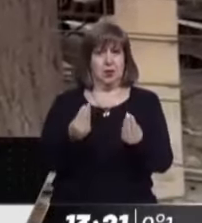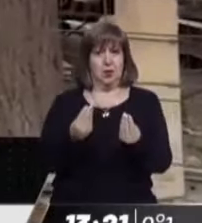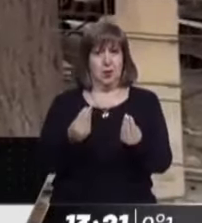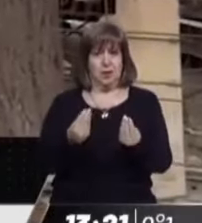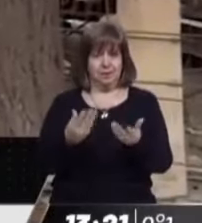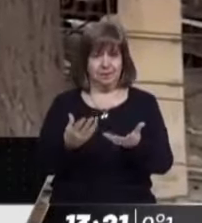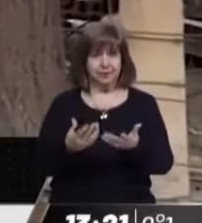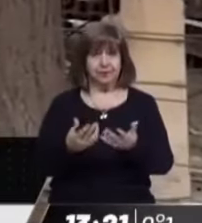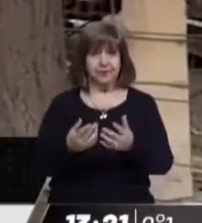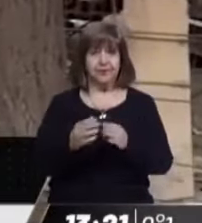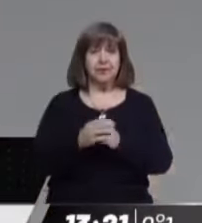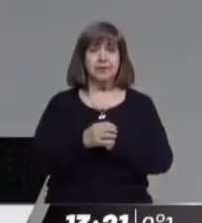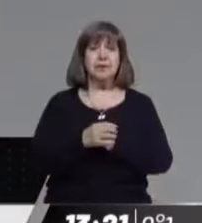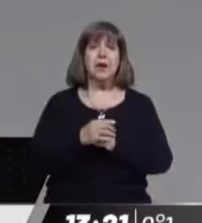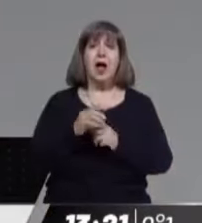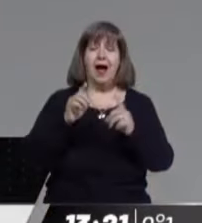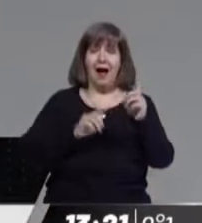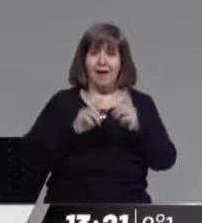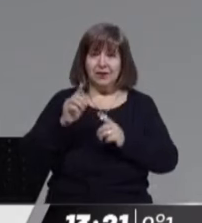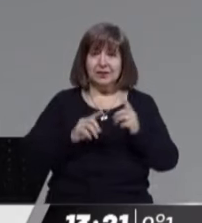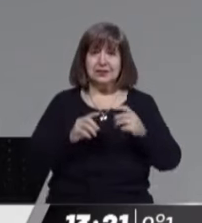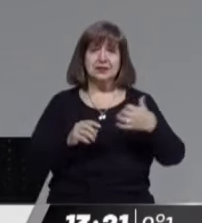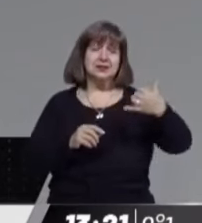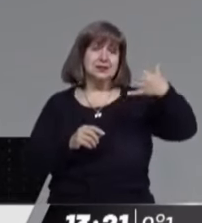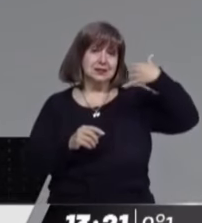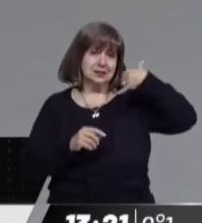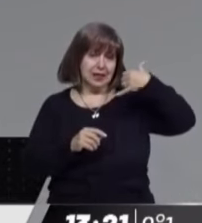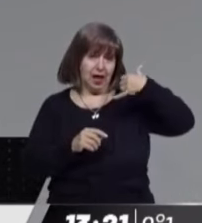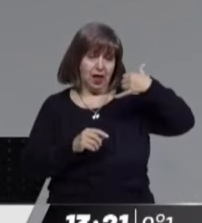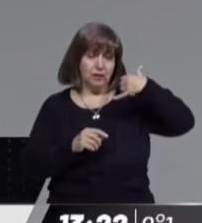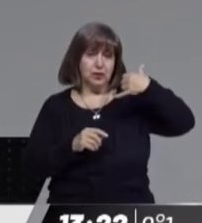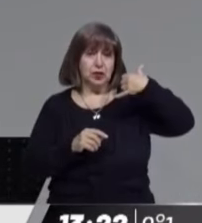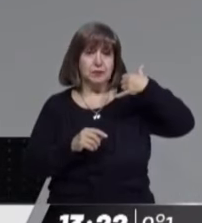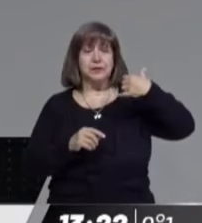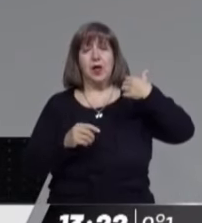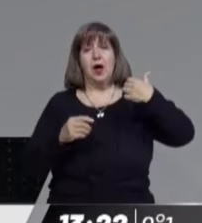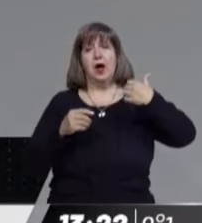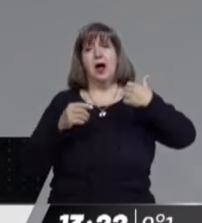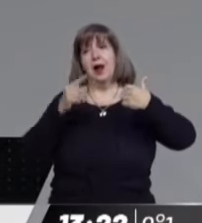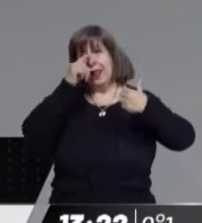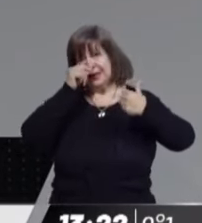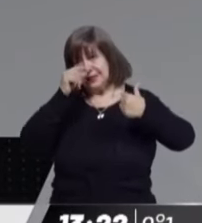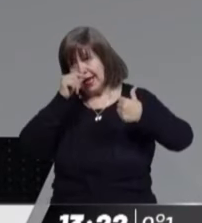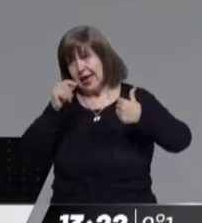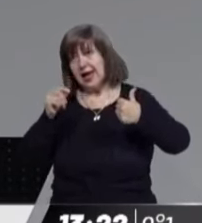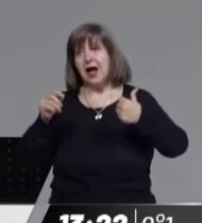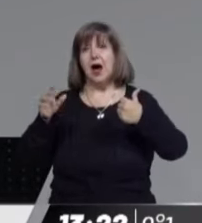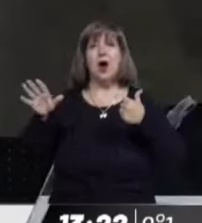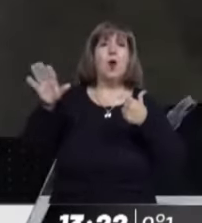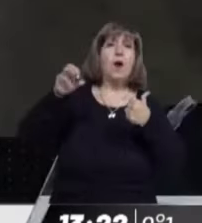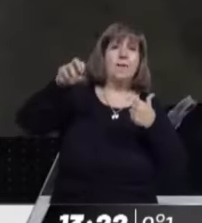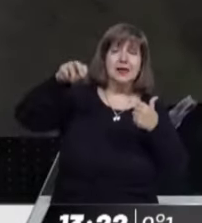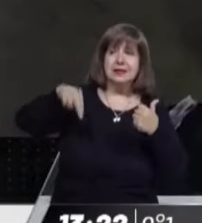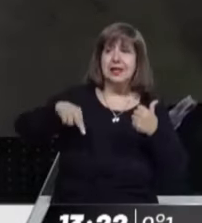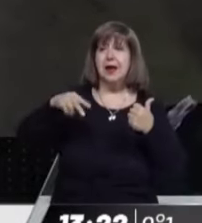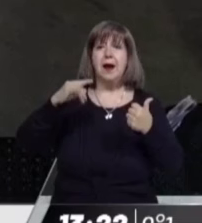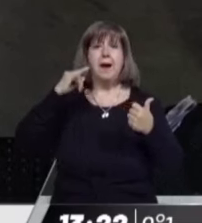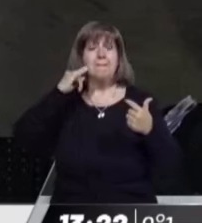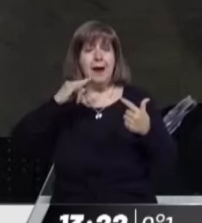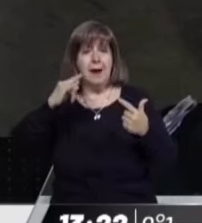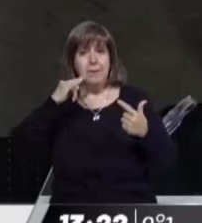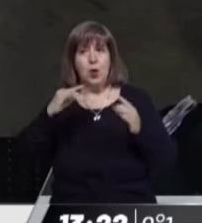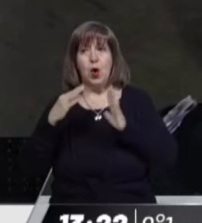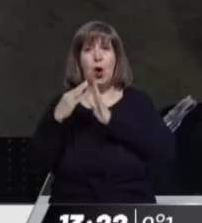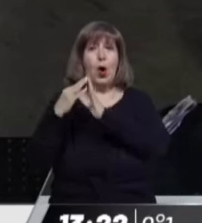teléfono fijo en muchas viviendas me refiero las ceras adentro guaimallen adentro maipú parte del Gran Mendoza